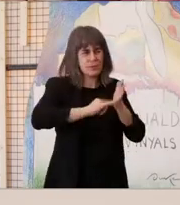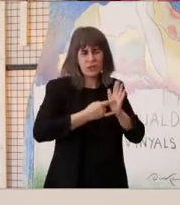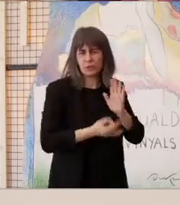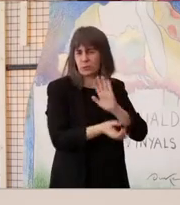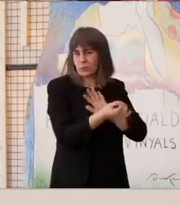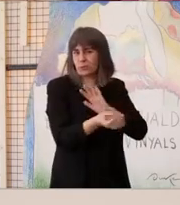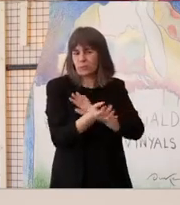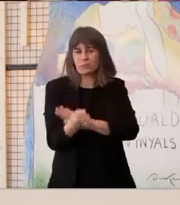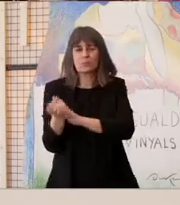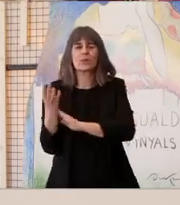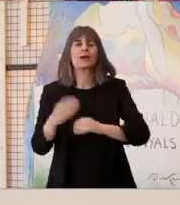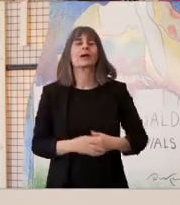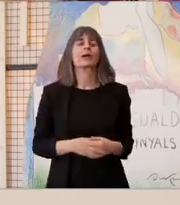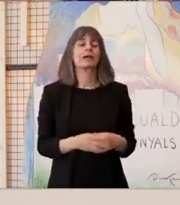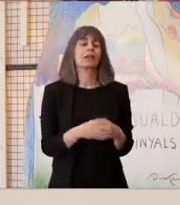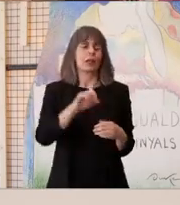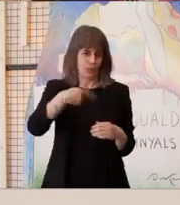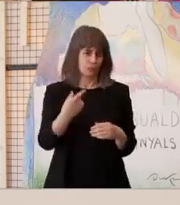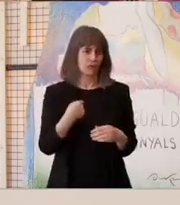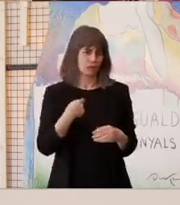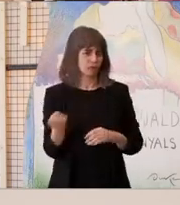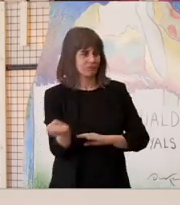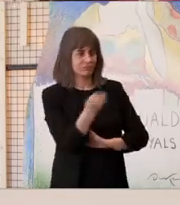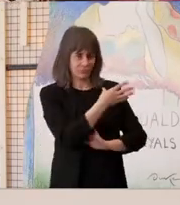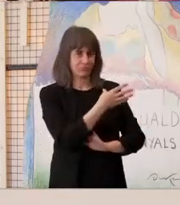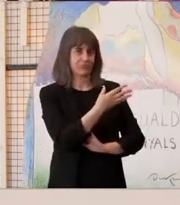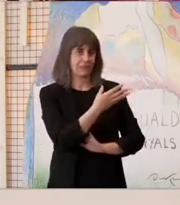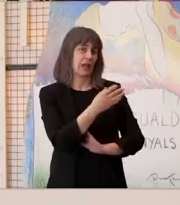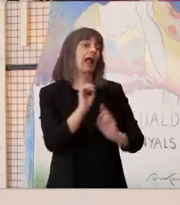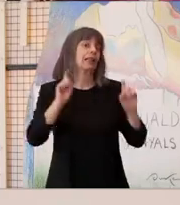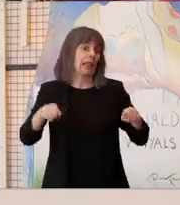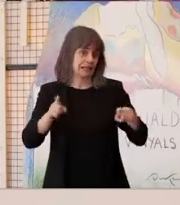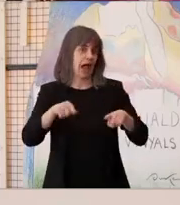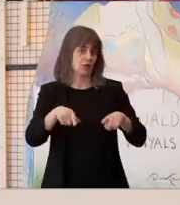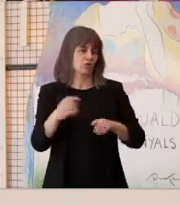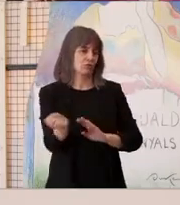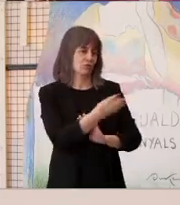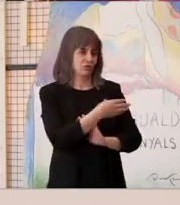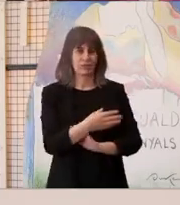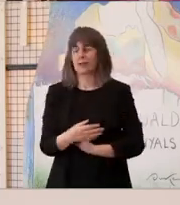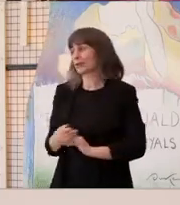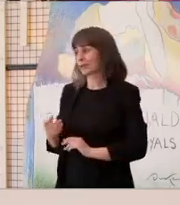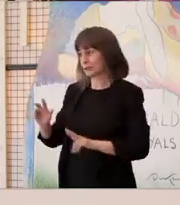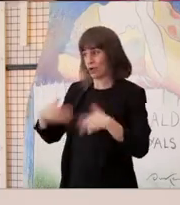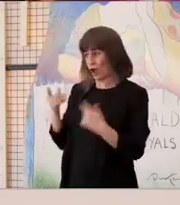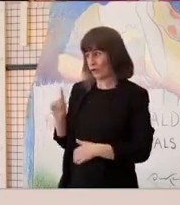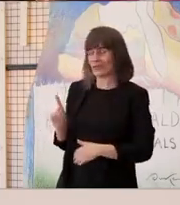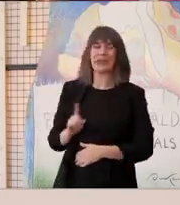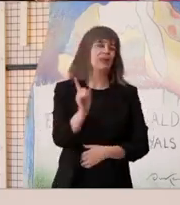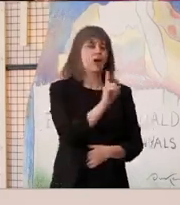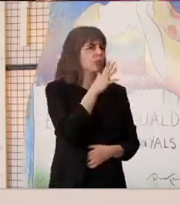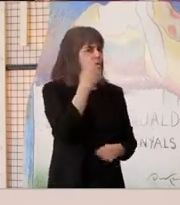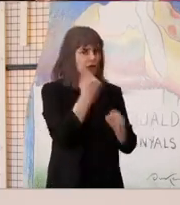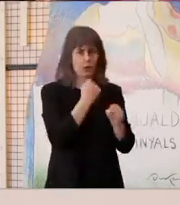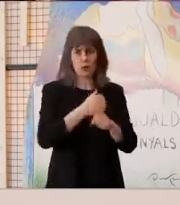puesto en marcha que luego lo pondremos Ana así en los descansos porque no nos libramos no porque ha hecho un trabajo increíble